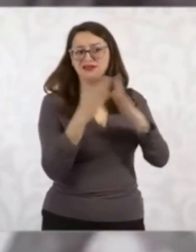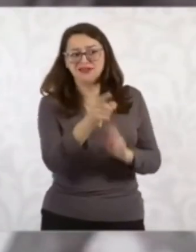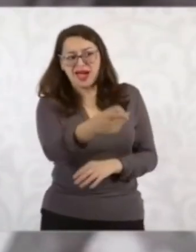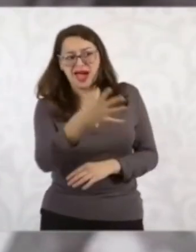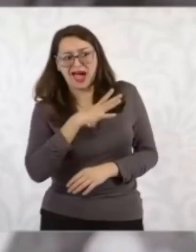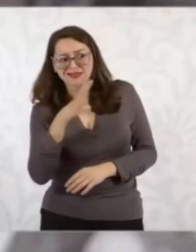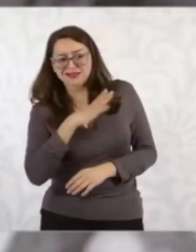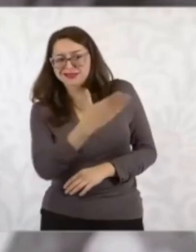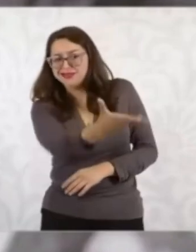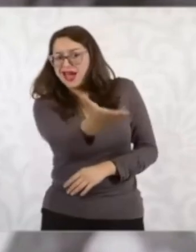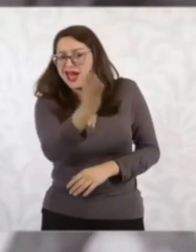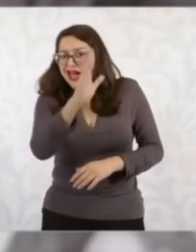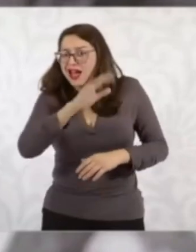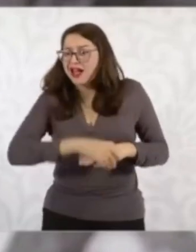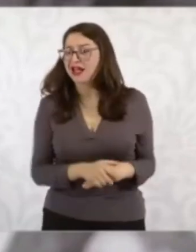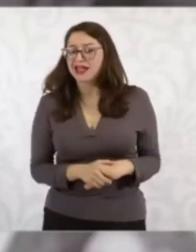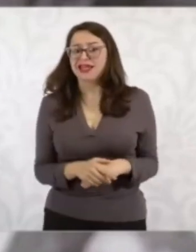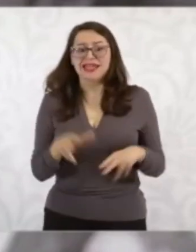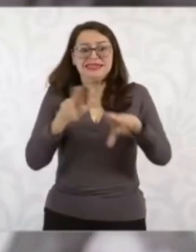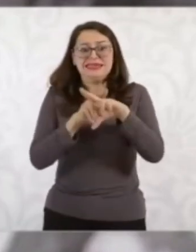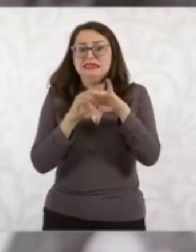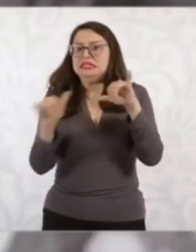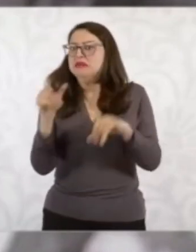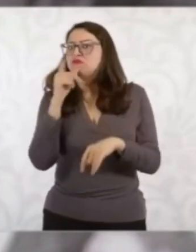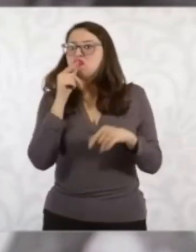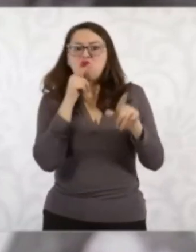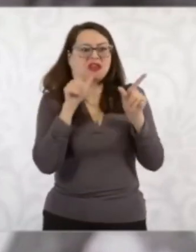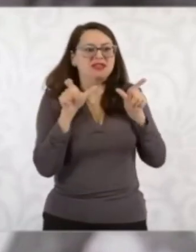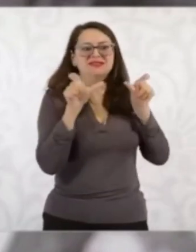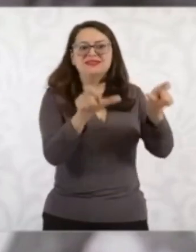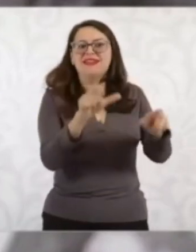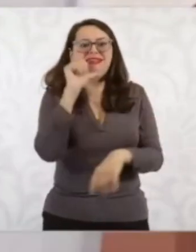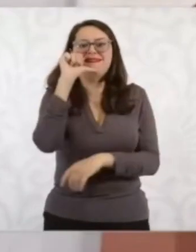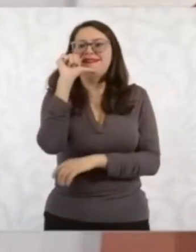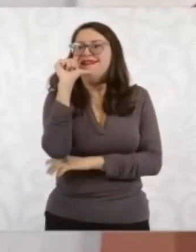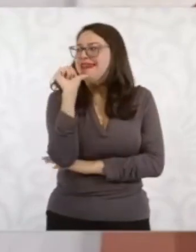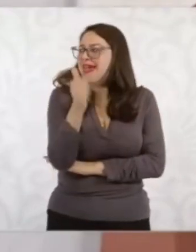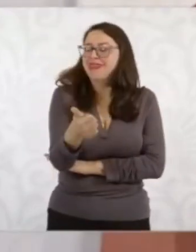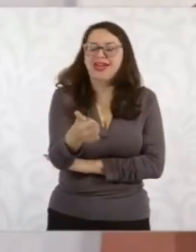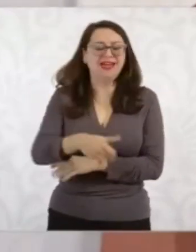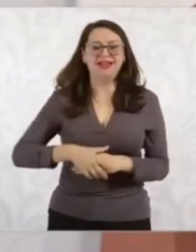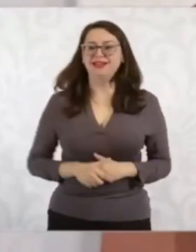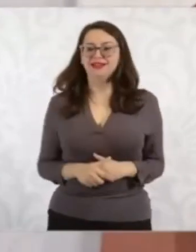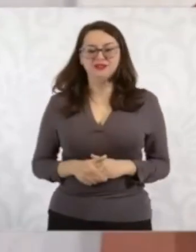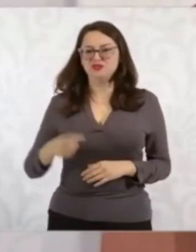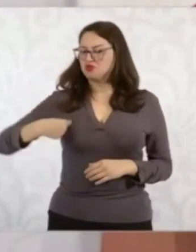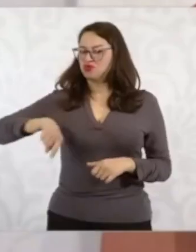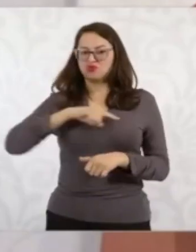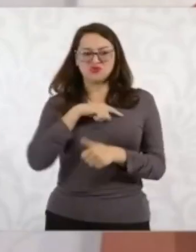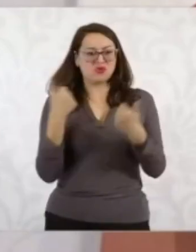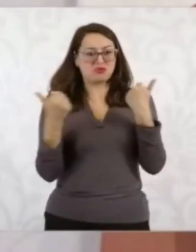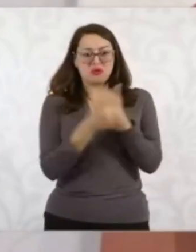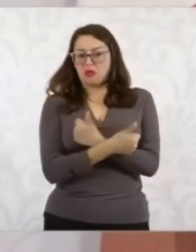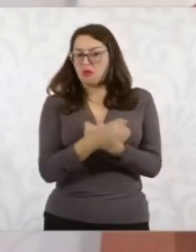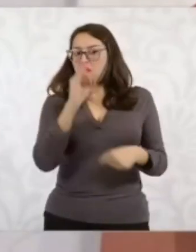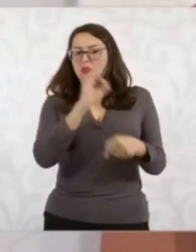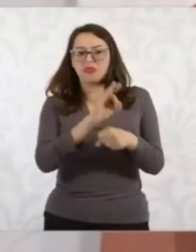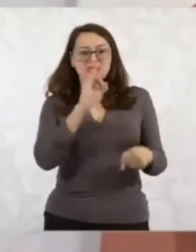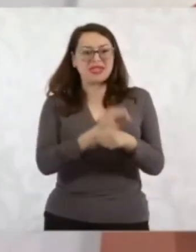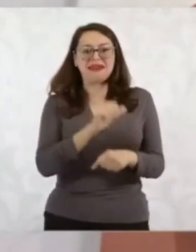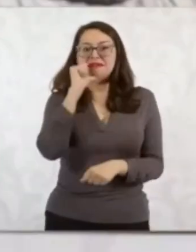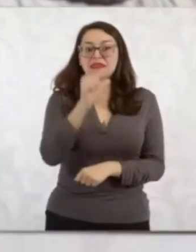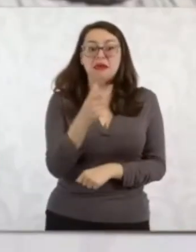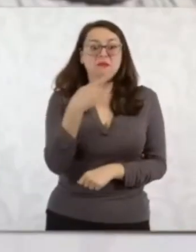Es más, ni siquiera tiene protección federal. Para que todo el mundo le quede claro, porque se